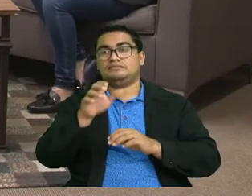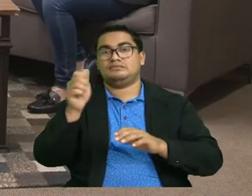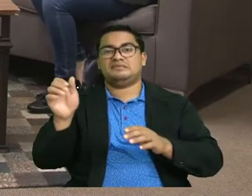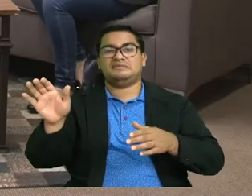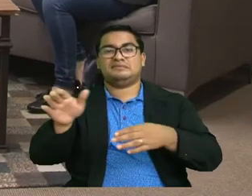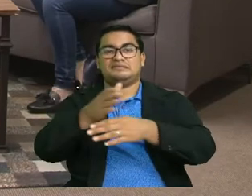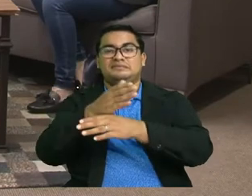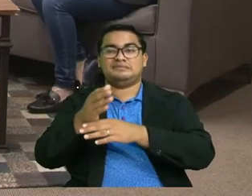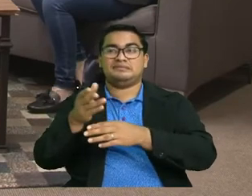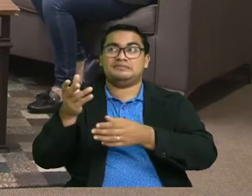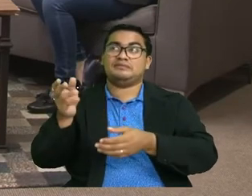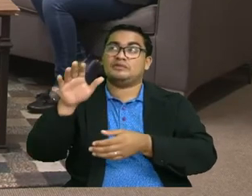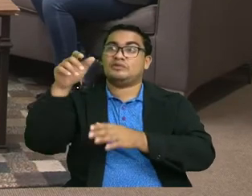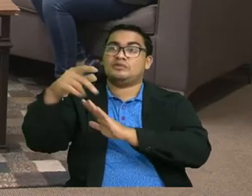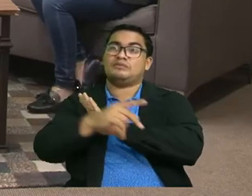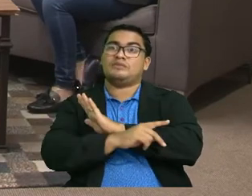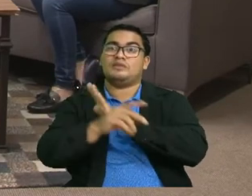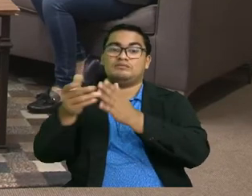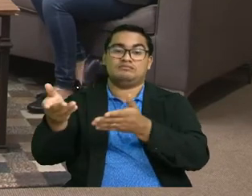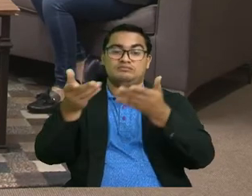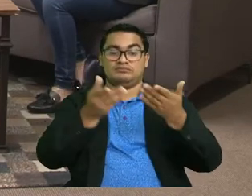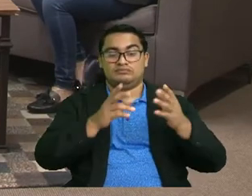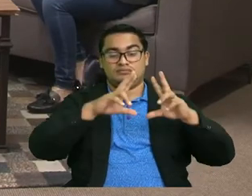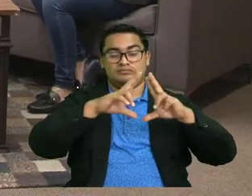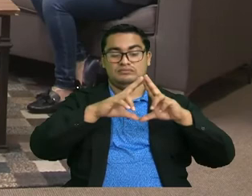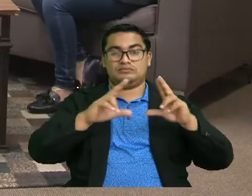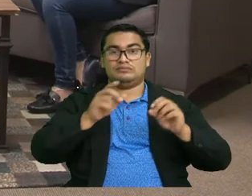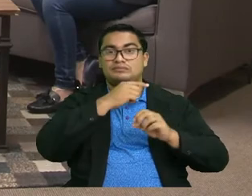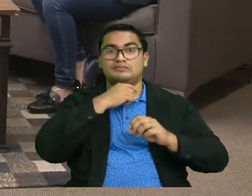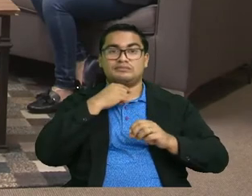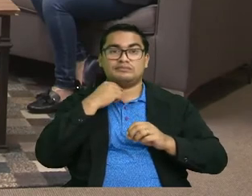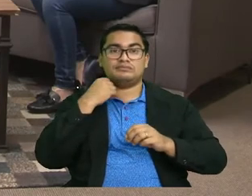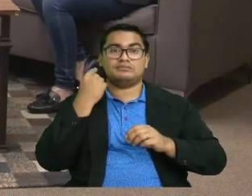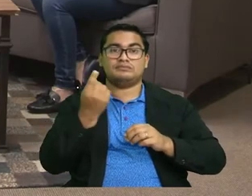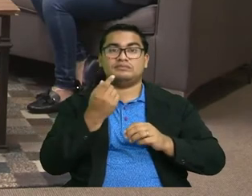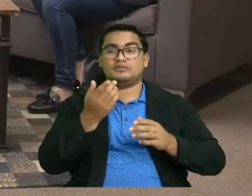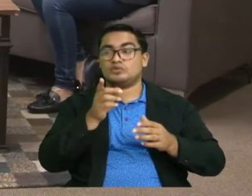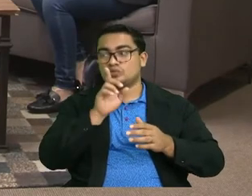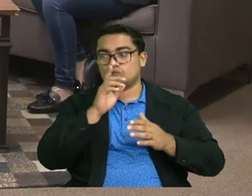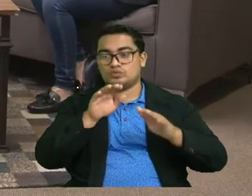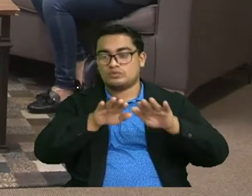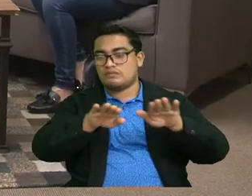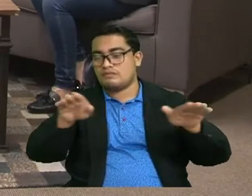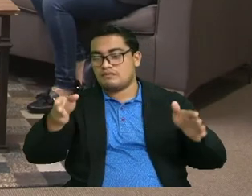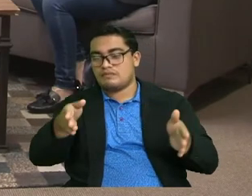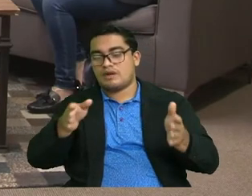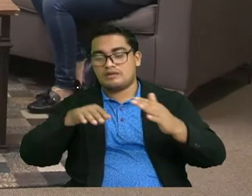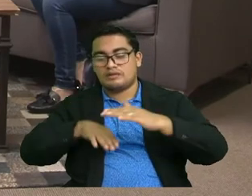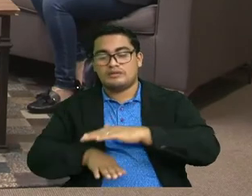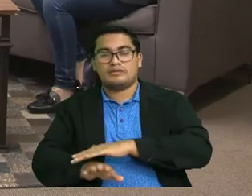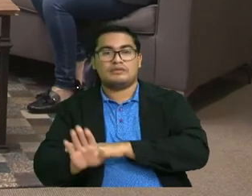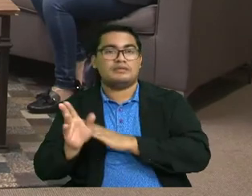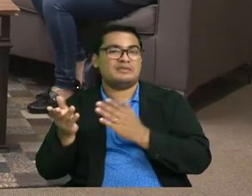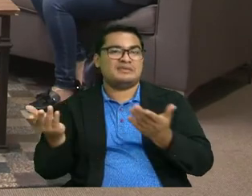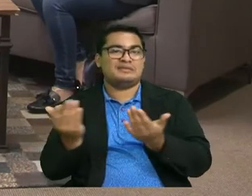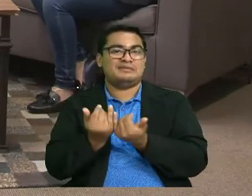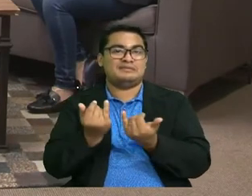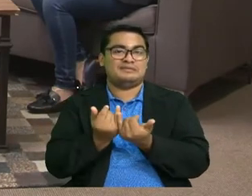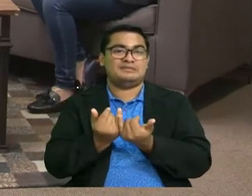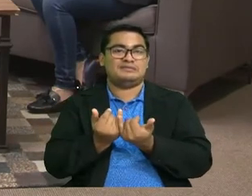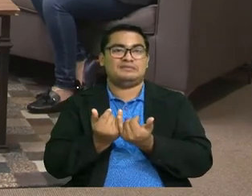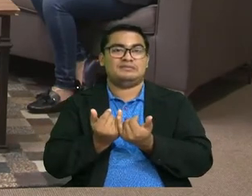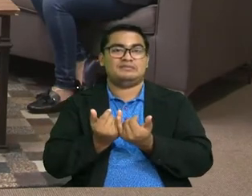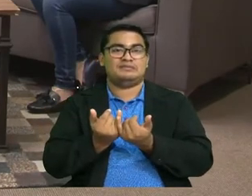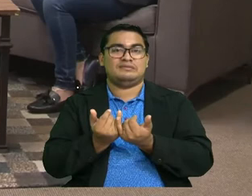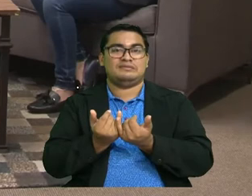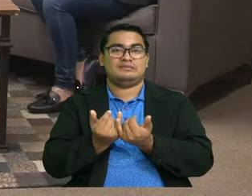vienen del exterior, que es otra realidad que a veces pasa por debajo de la mesa. No compiten solo por el mercado, sino también con los productos